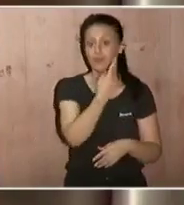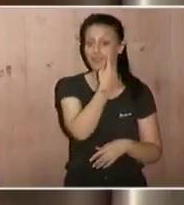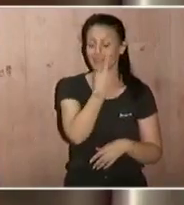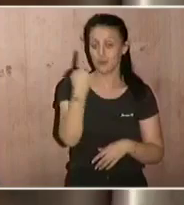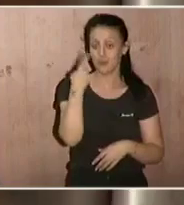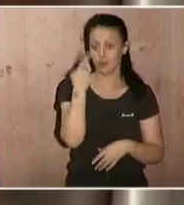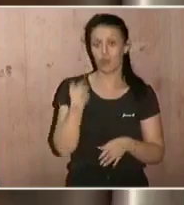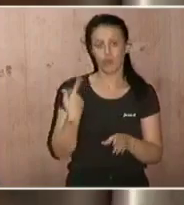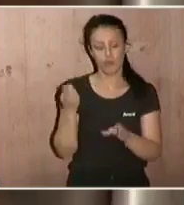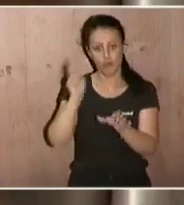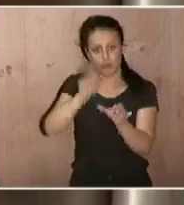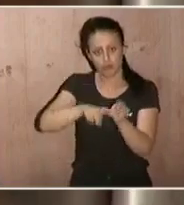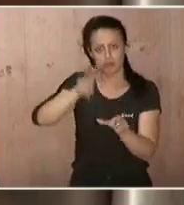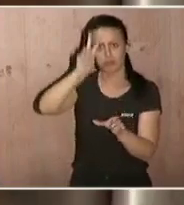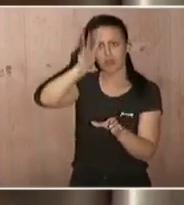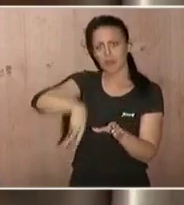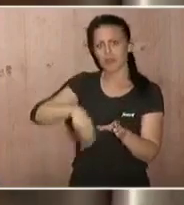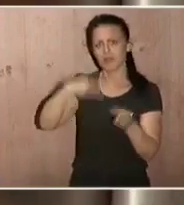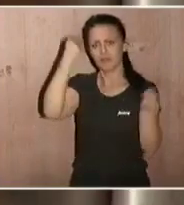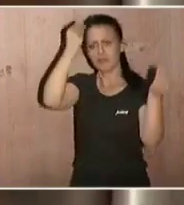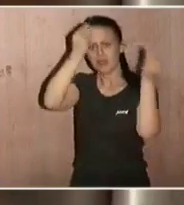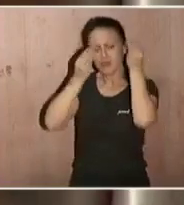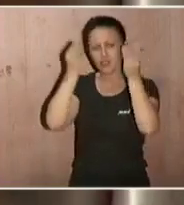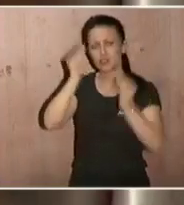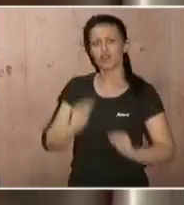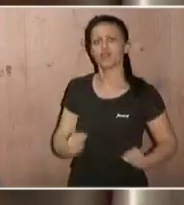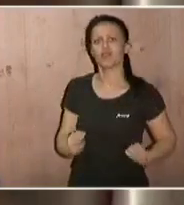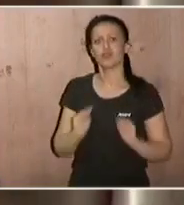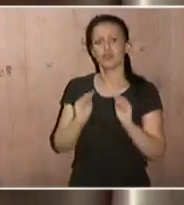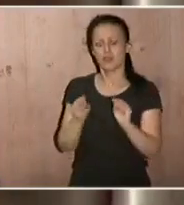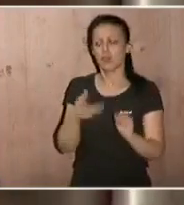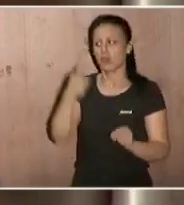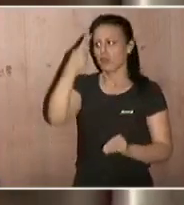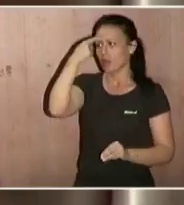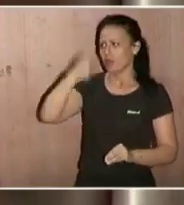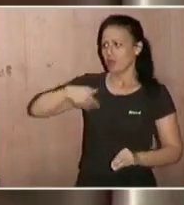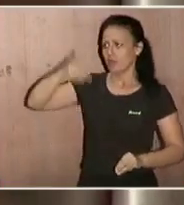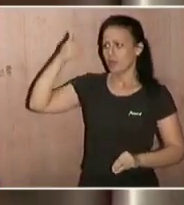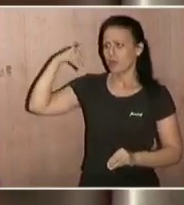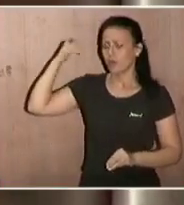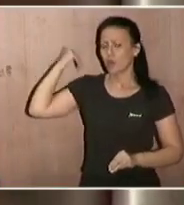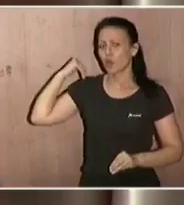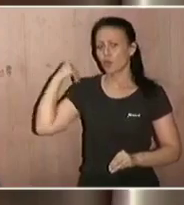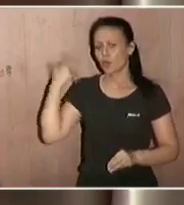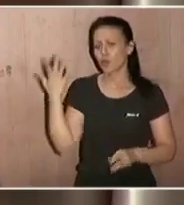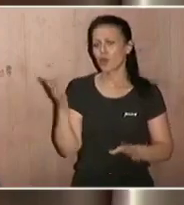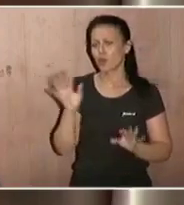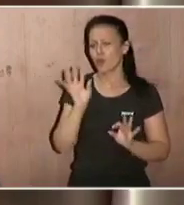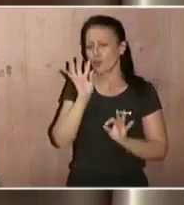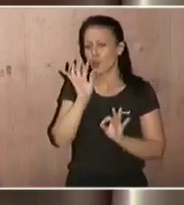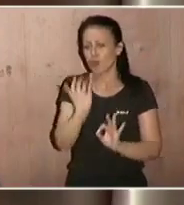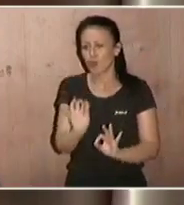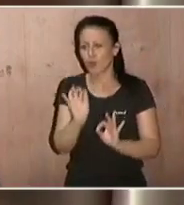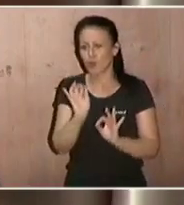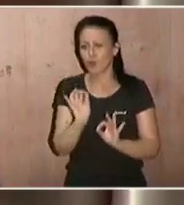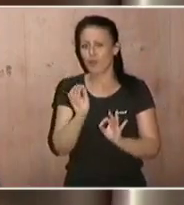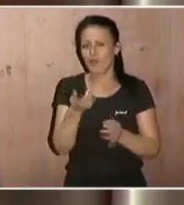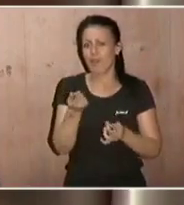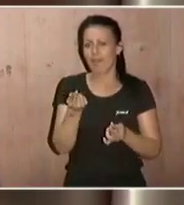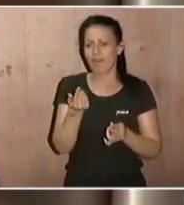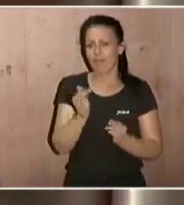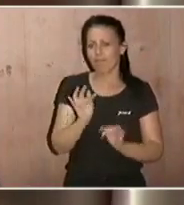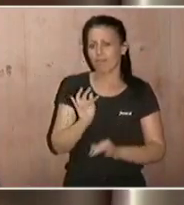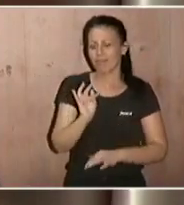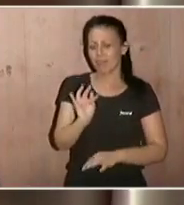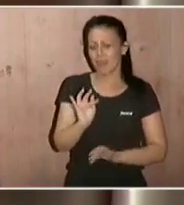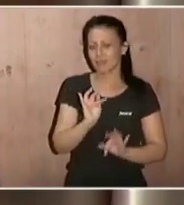de las reflexiones, recuerdo vívidamente la cautela y prudencia con la que asimilaría las tesis